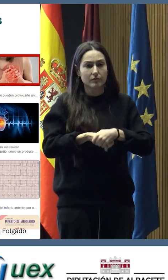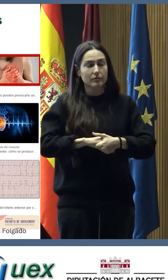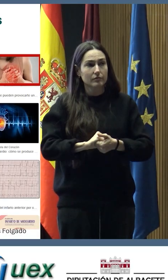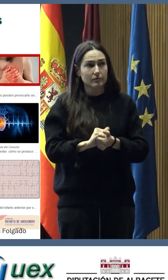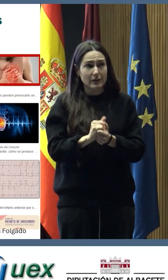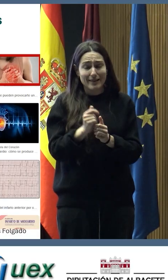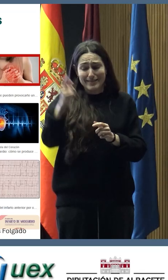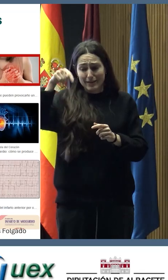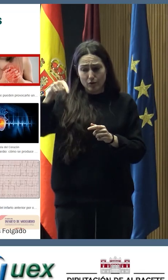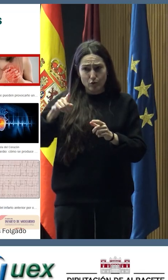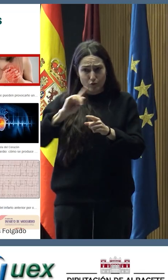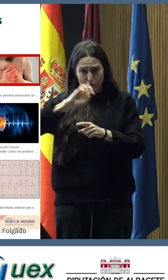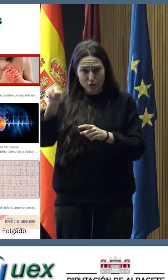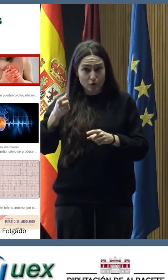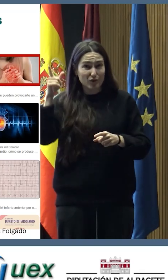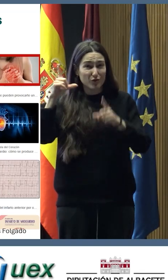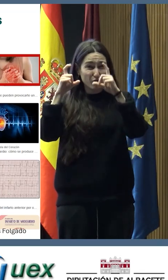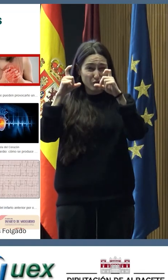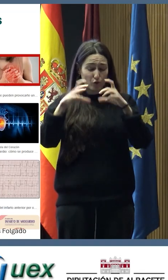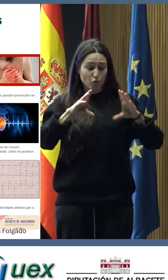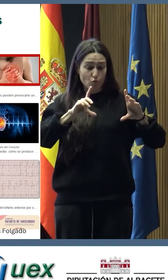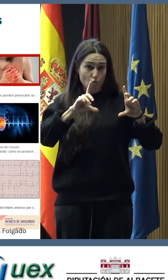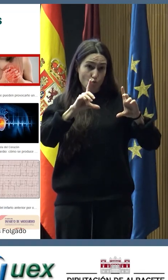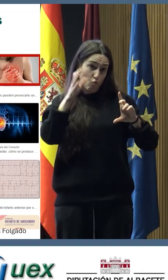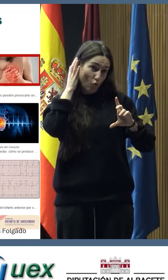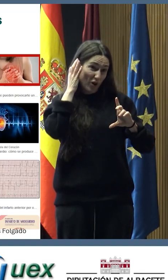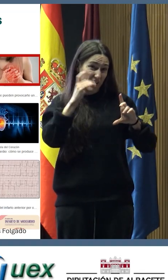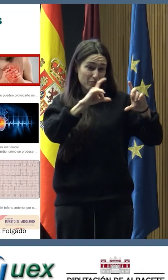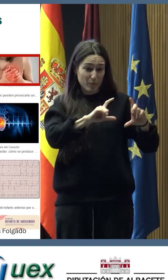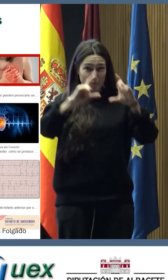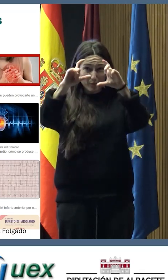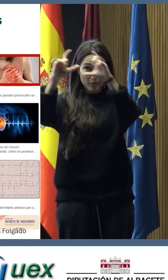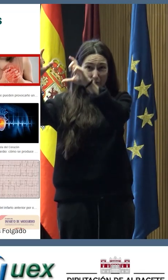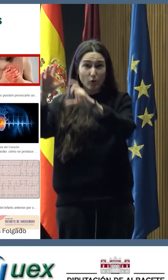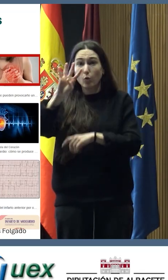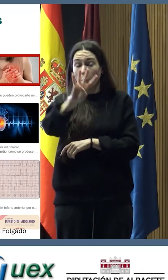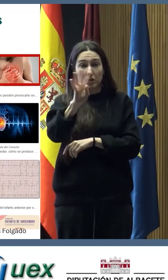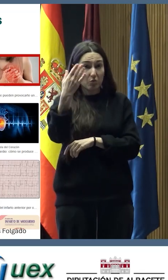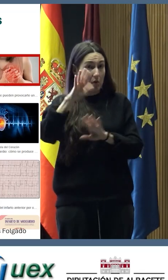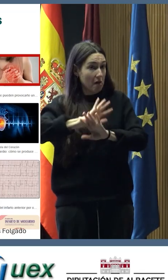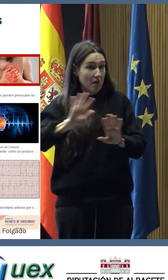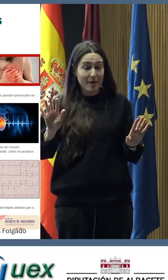abajo, que son solo 4 mujeres. Y encima esas 4 mujeres